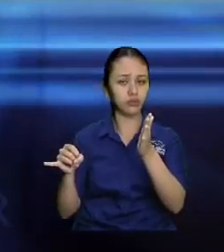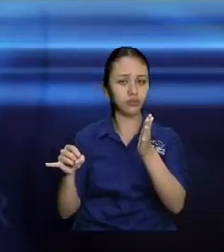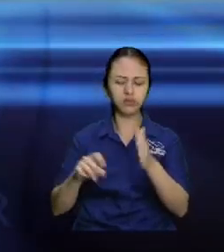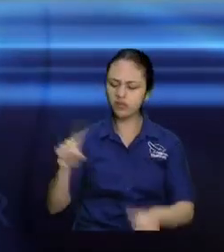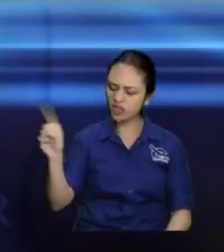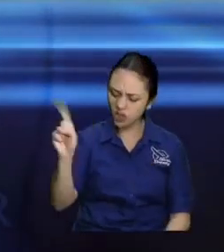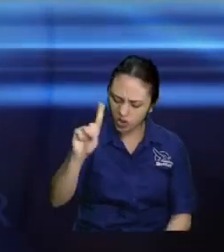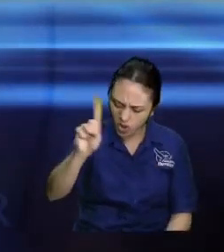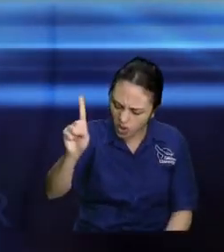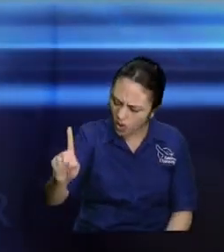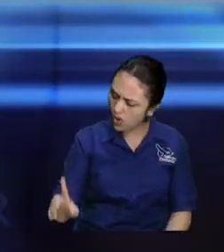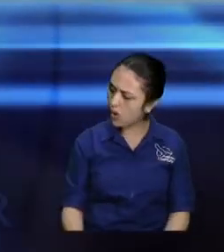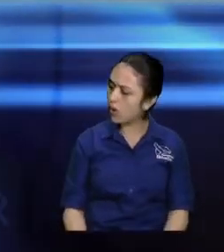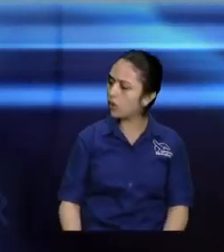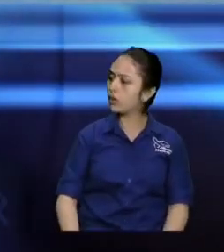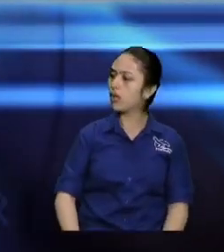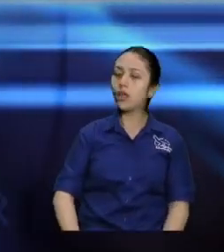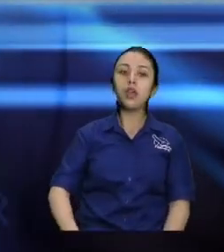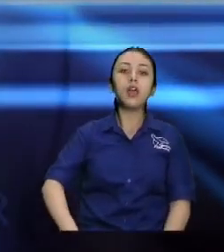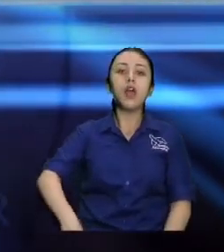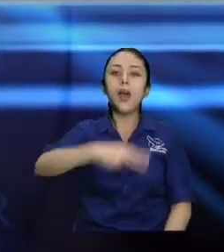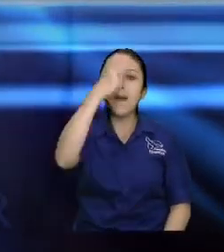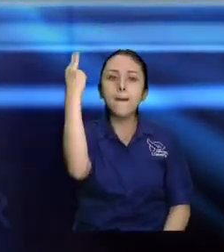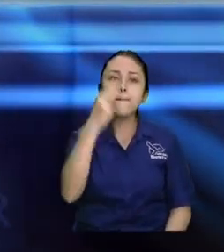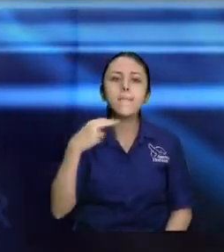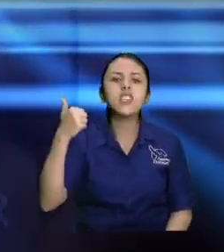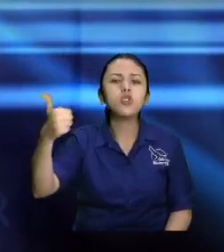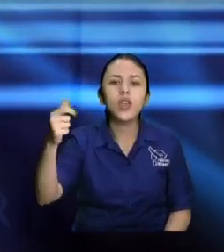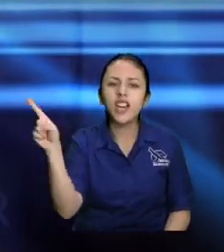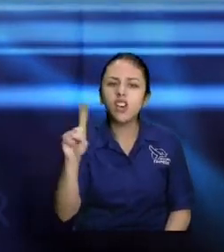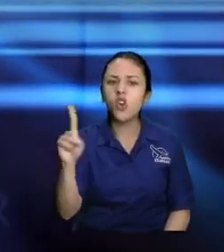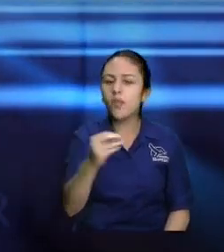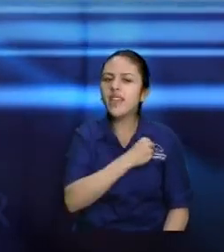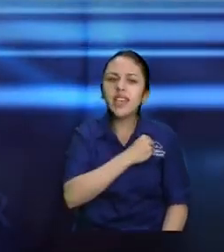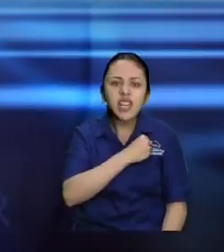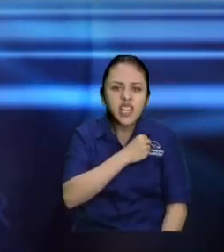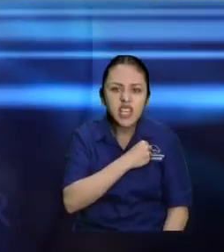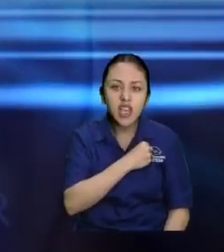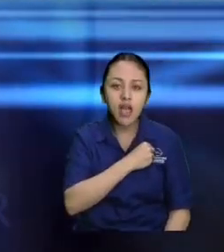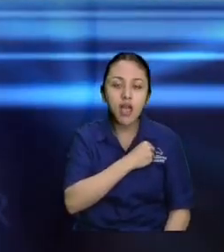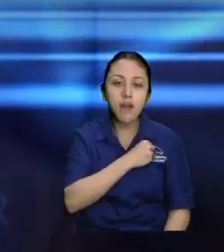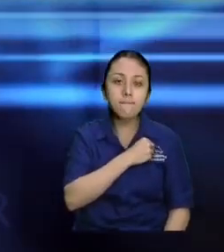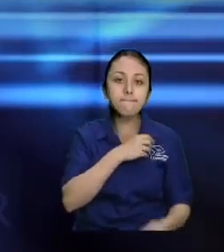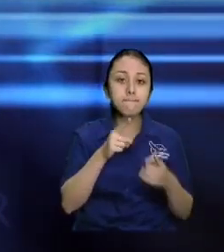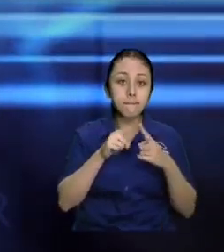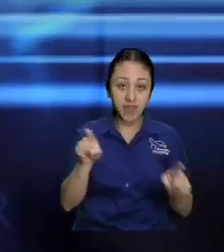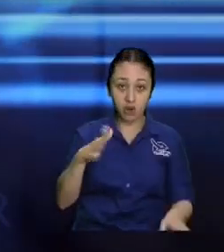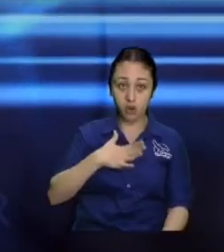No, pero es que ella nunca me quiso, me cerraba la puerta cuando llegaba a visitar. En cambio, mi madre la conocía antes que a ti.